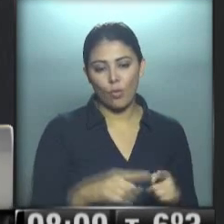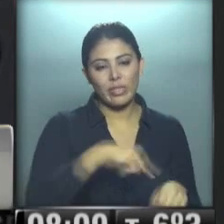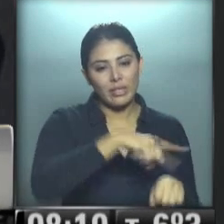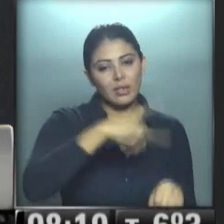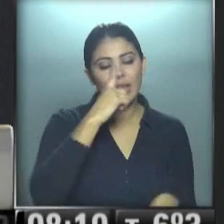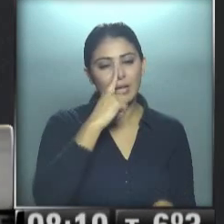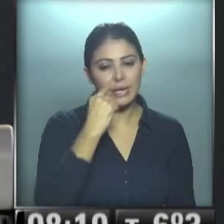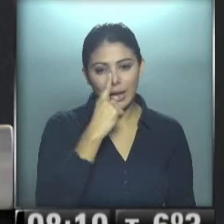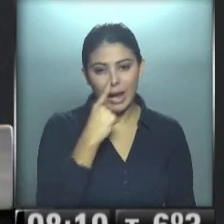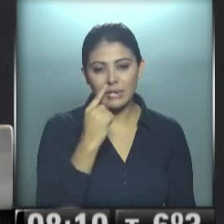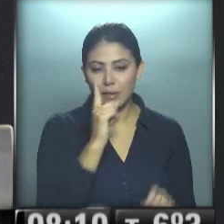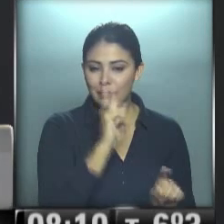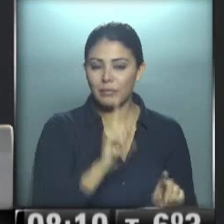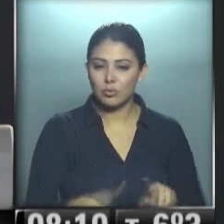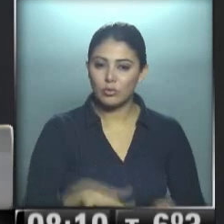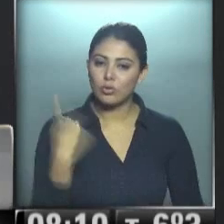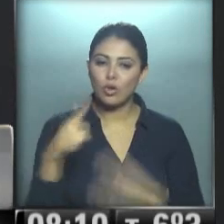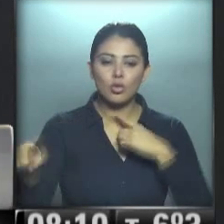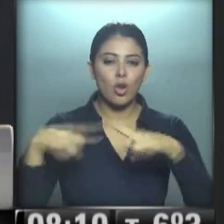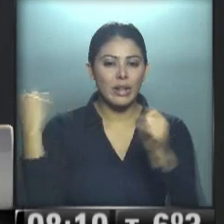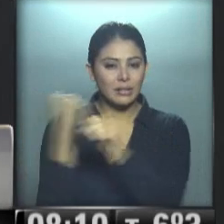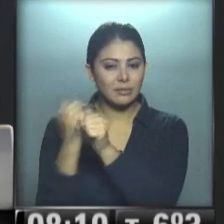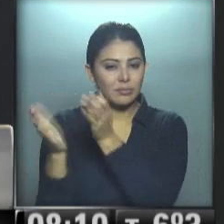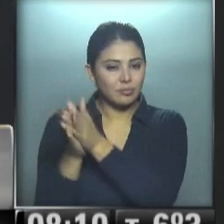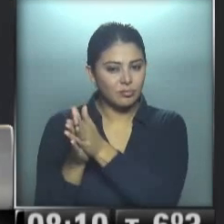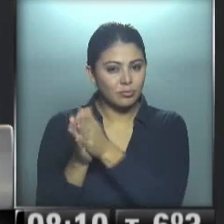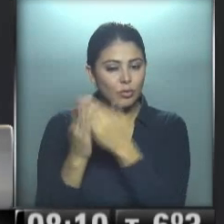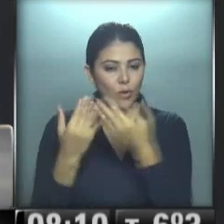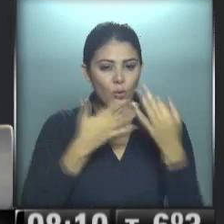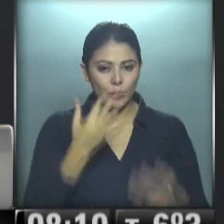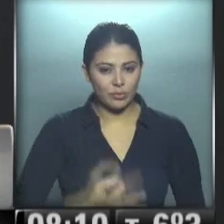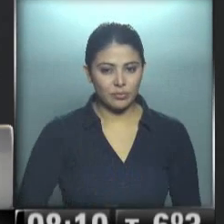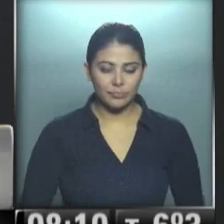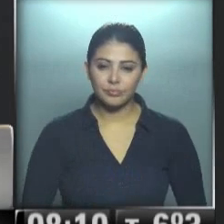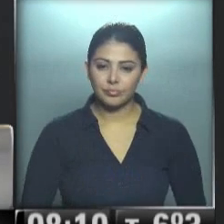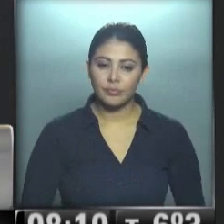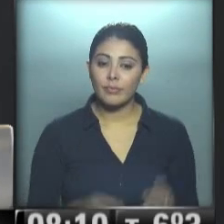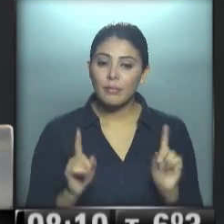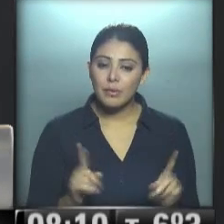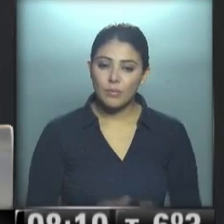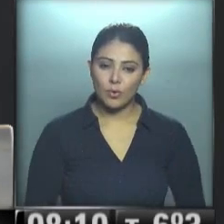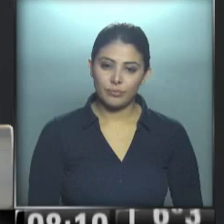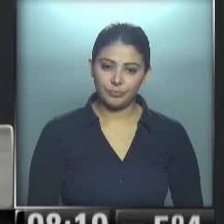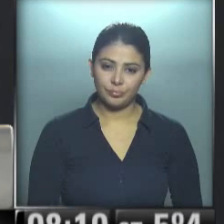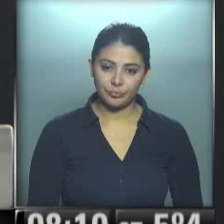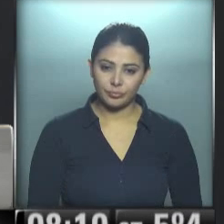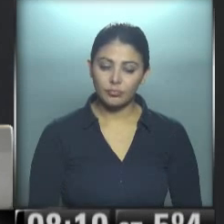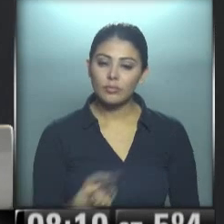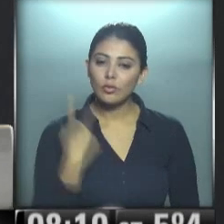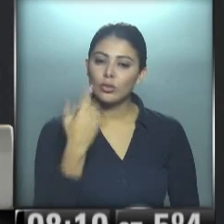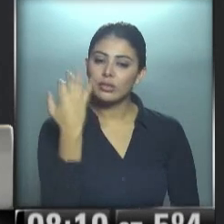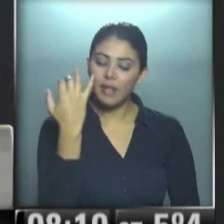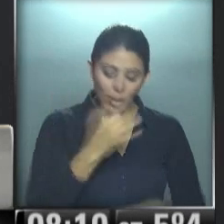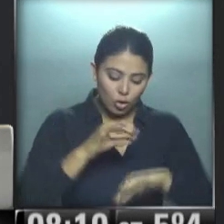horas días y en ese contexto estamos coordinando acciones para hacerlo de manera que del mismo modo también tenemos un